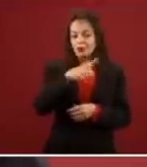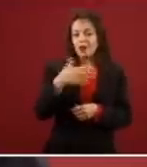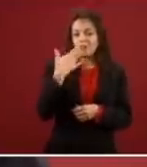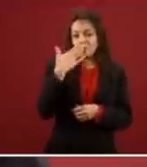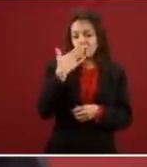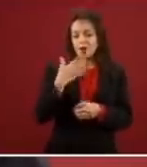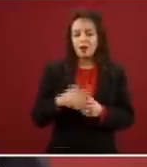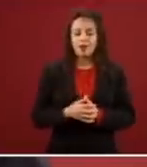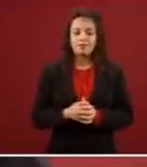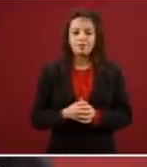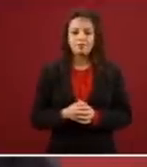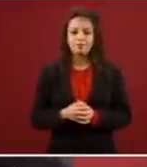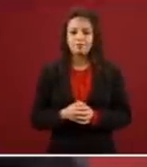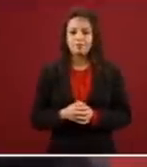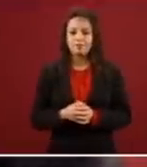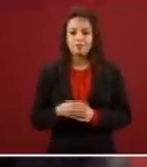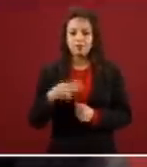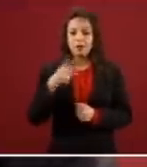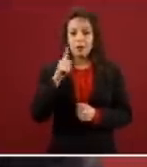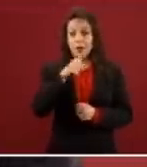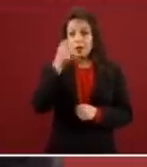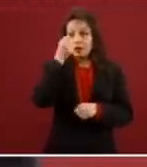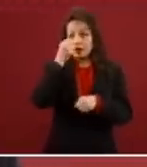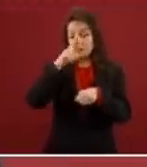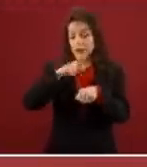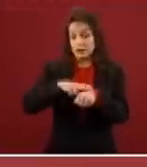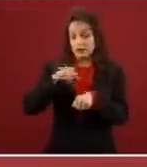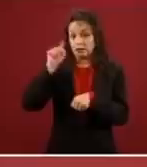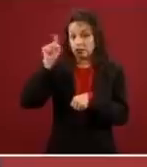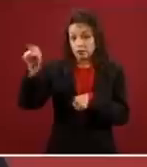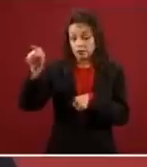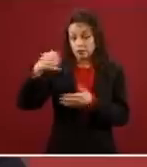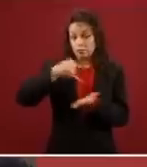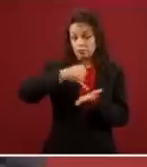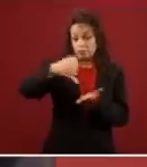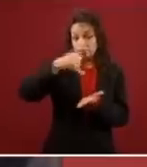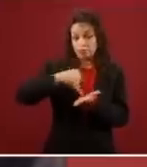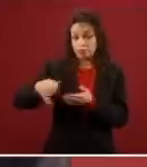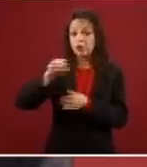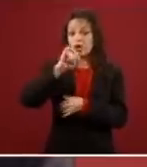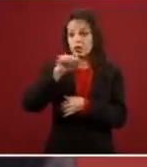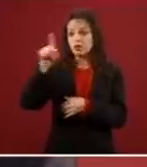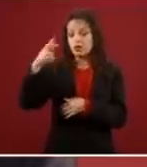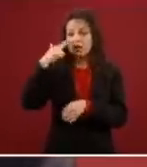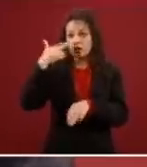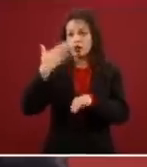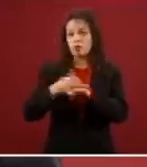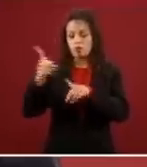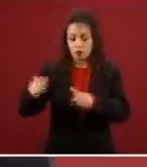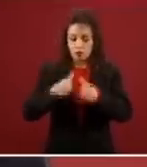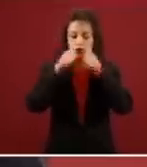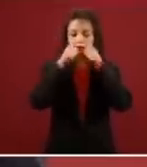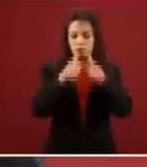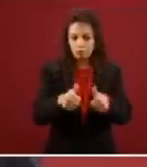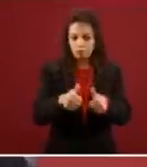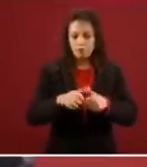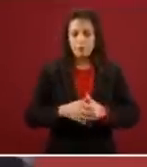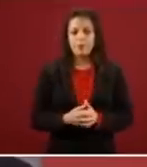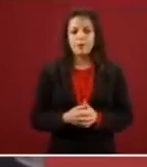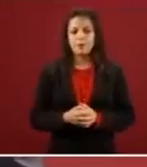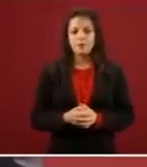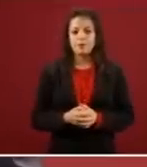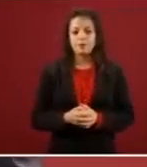corresponde a la Secretaría de Agricultura atenderlo. Y hago el